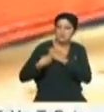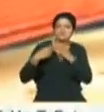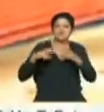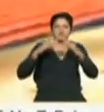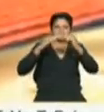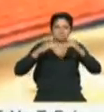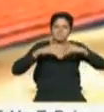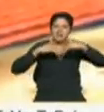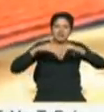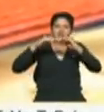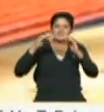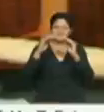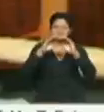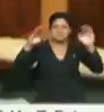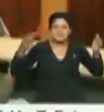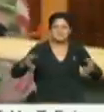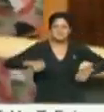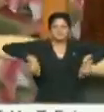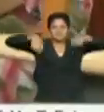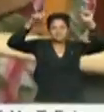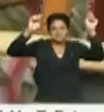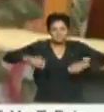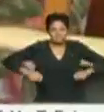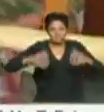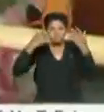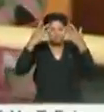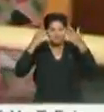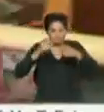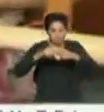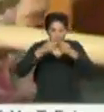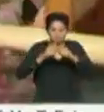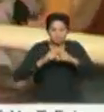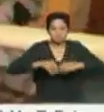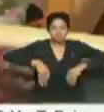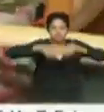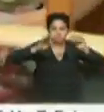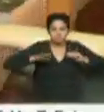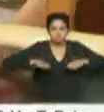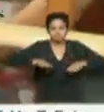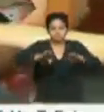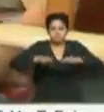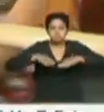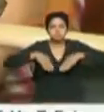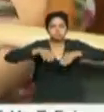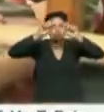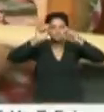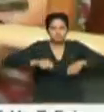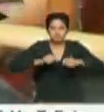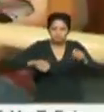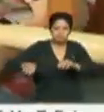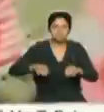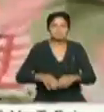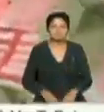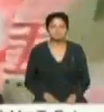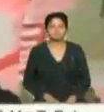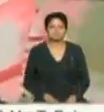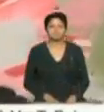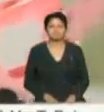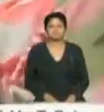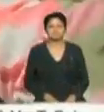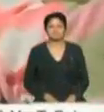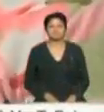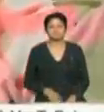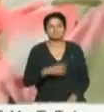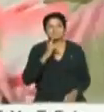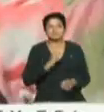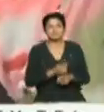manteles, hechos a mano con hilo, algodón y seda. Esto es tradicional, por eso se llama tejidos